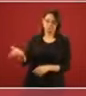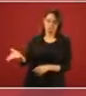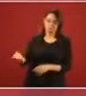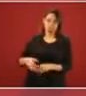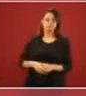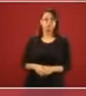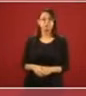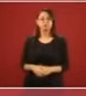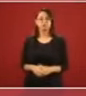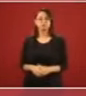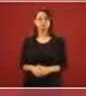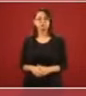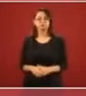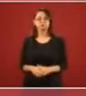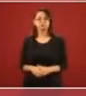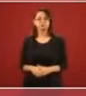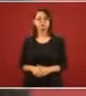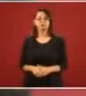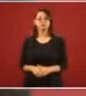y que